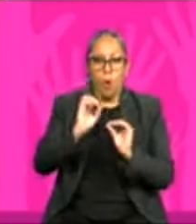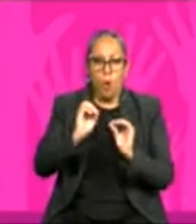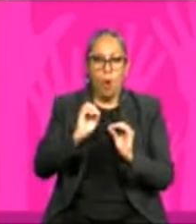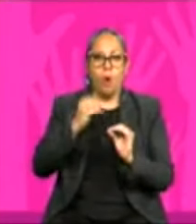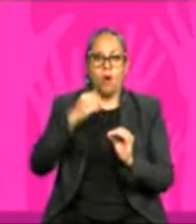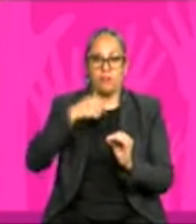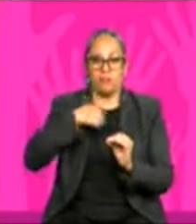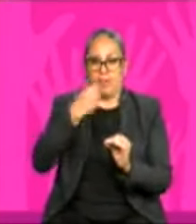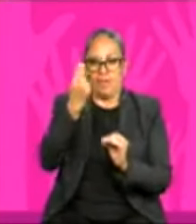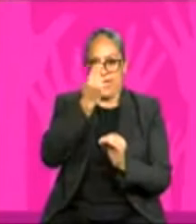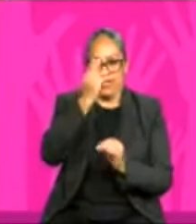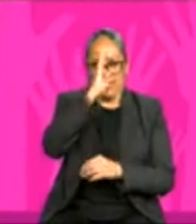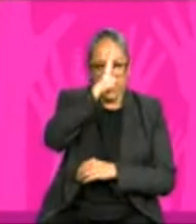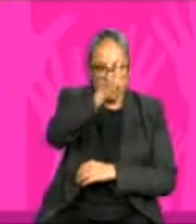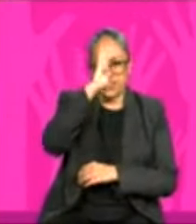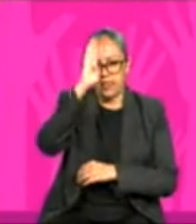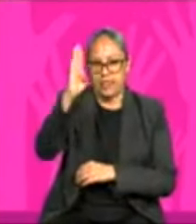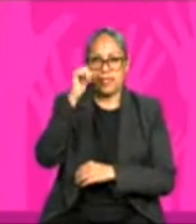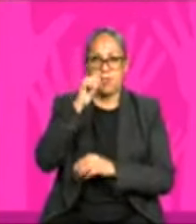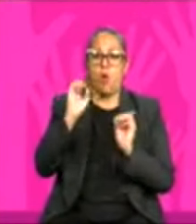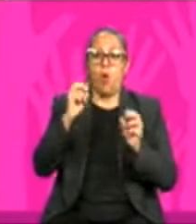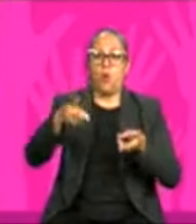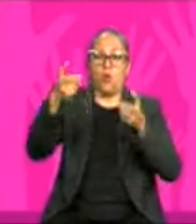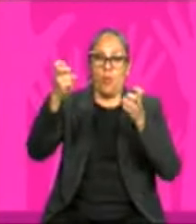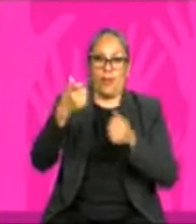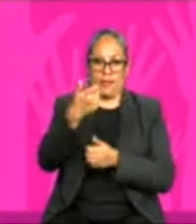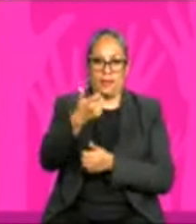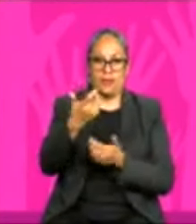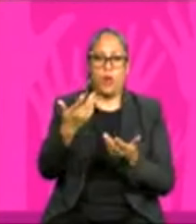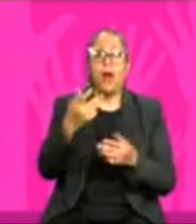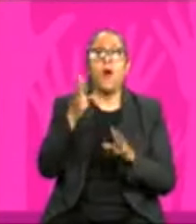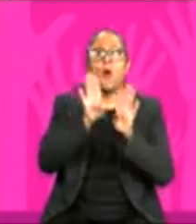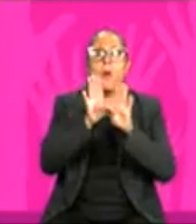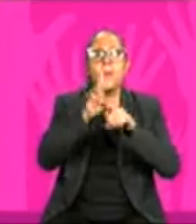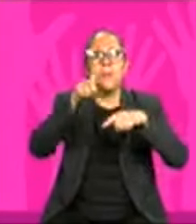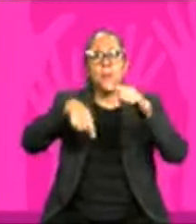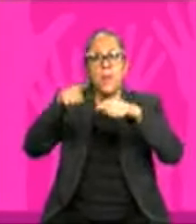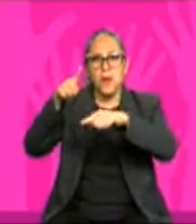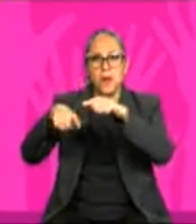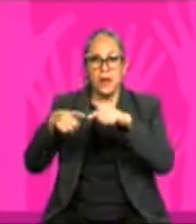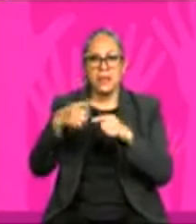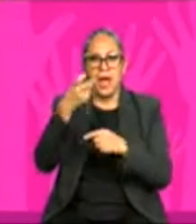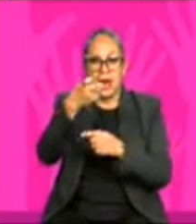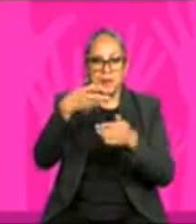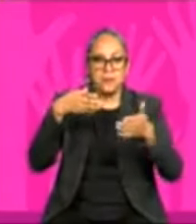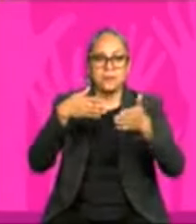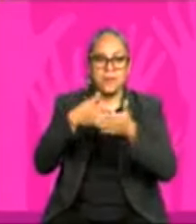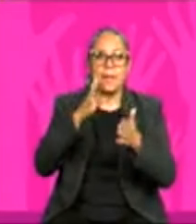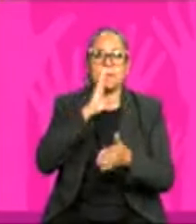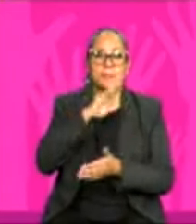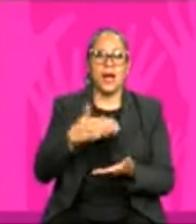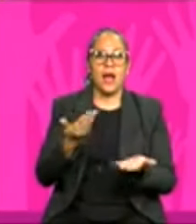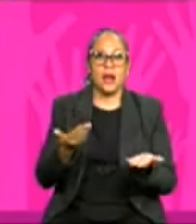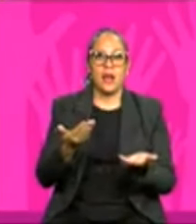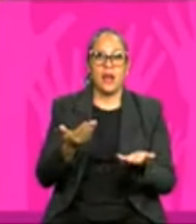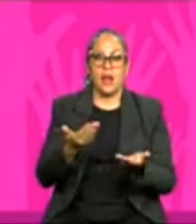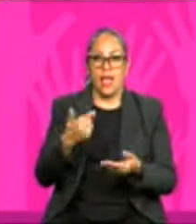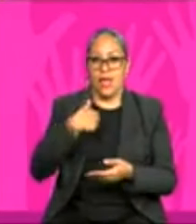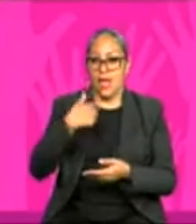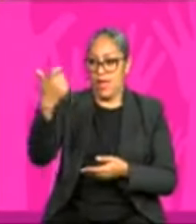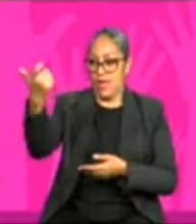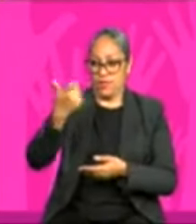roban el dinero. Un paso fundamental para eliminar esta barrera será que ya no pase dinero